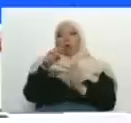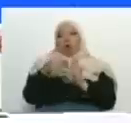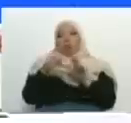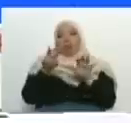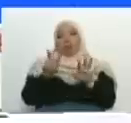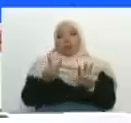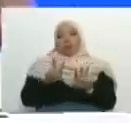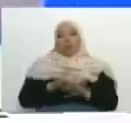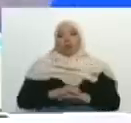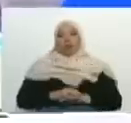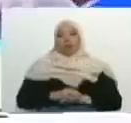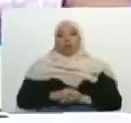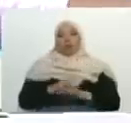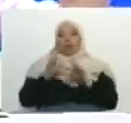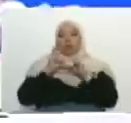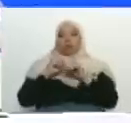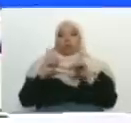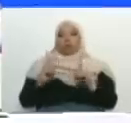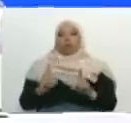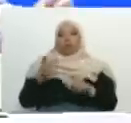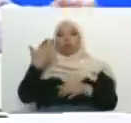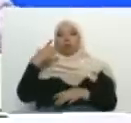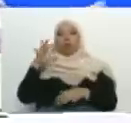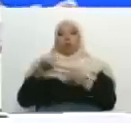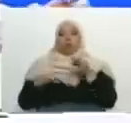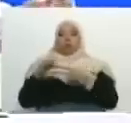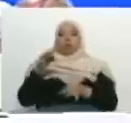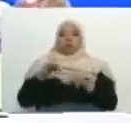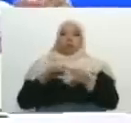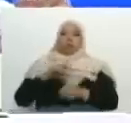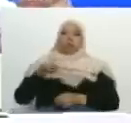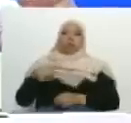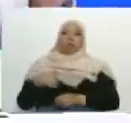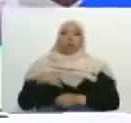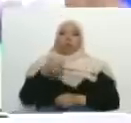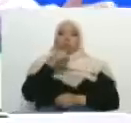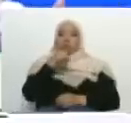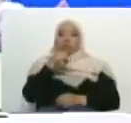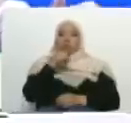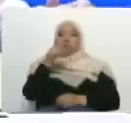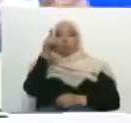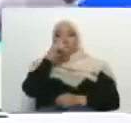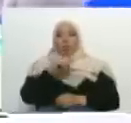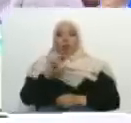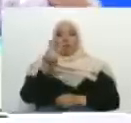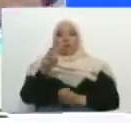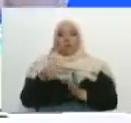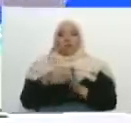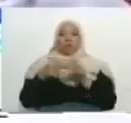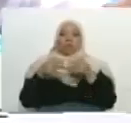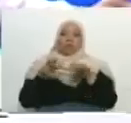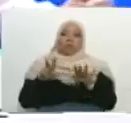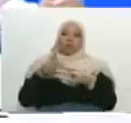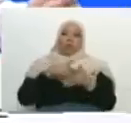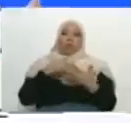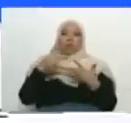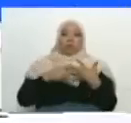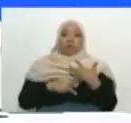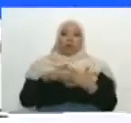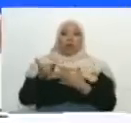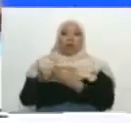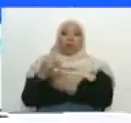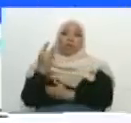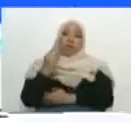2017, designación de una supuesta junta directiva de Citgo, año 2017, designación de un procurador